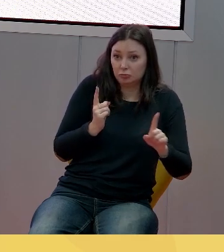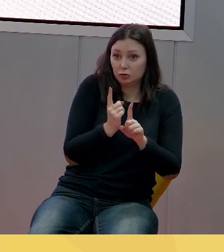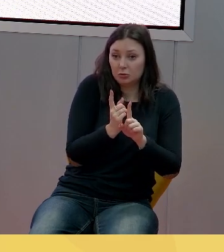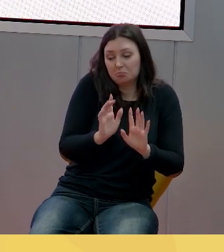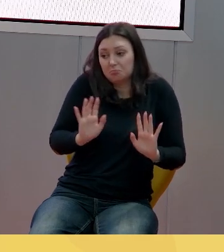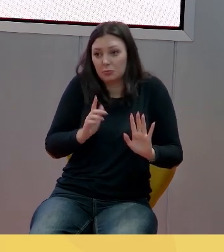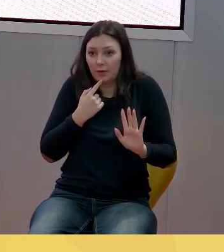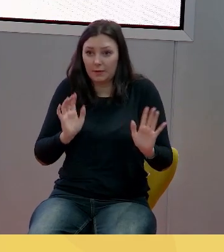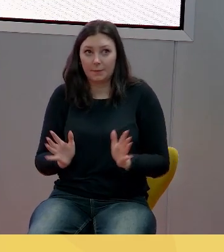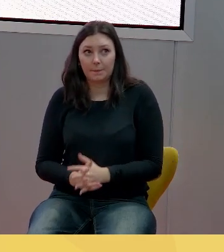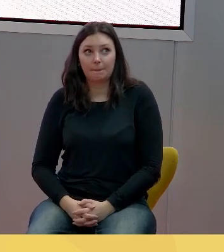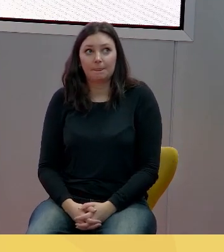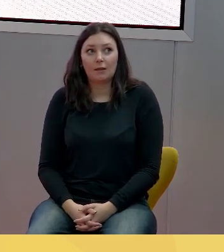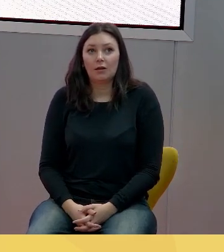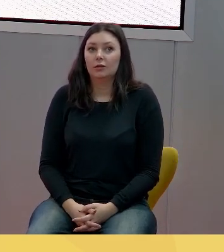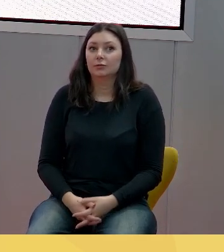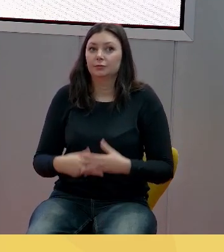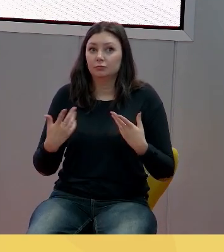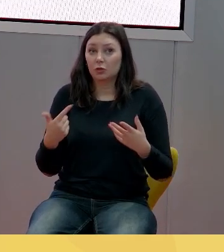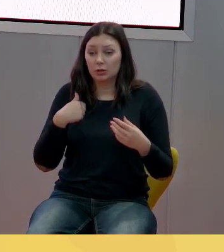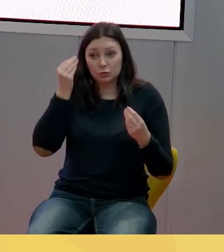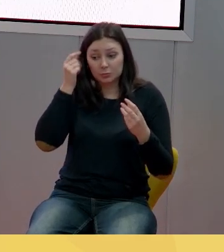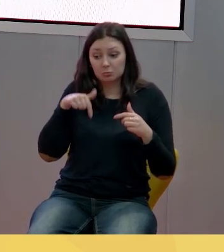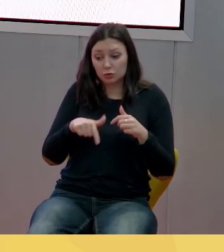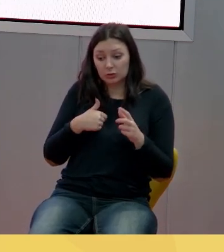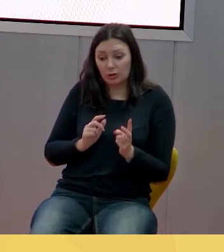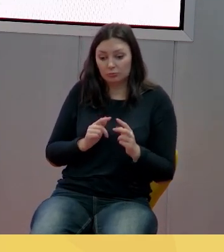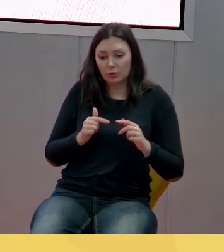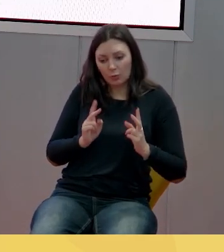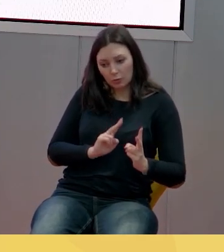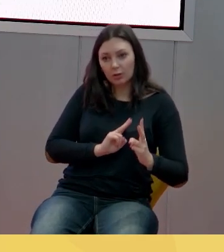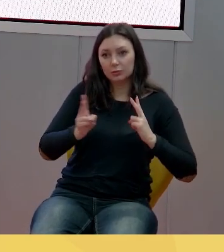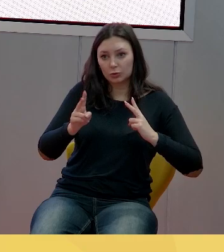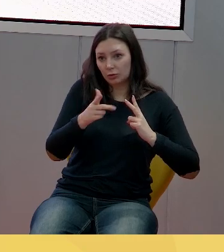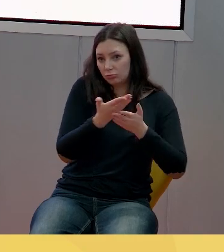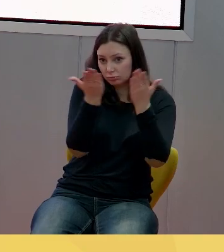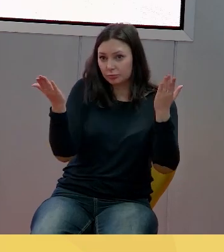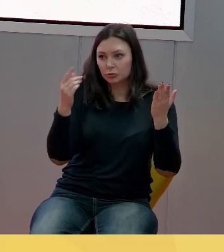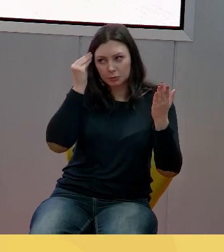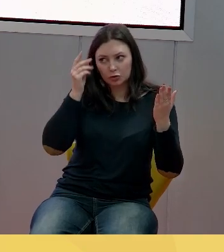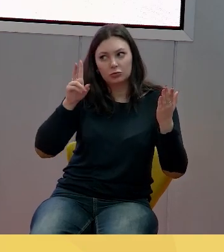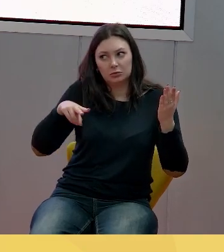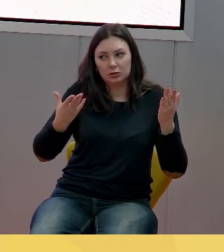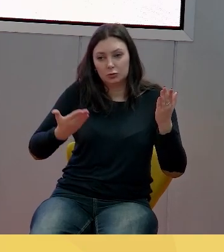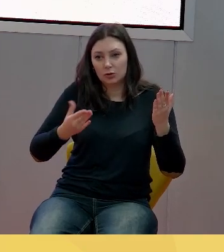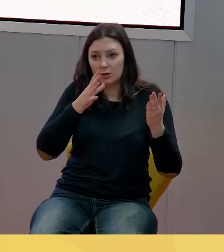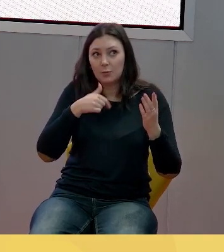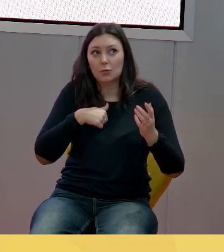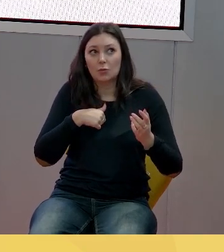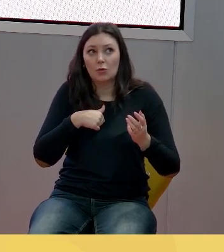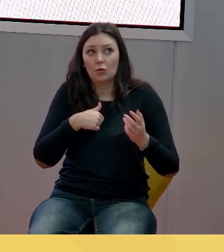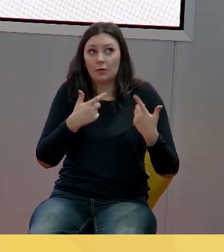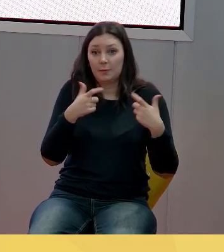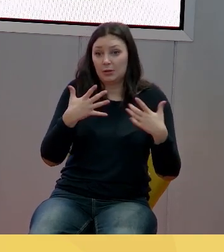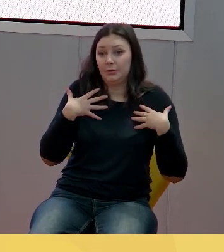que hablo luego. Es interesante esta reacción porque estas asociaciones y el Departamento de Salud de Estados Unidos son